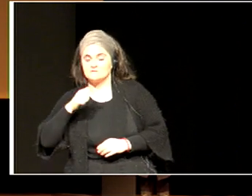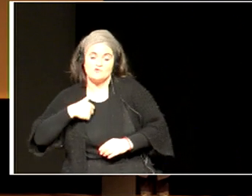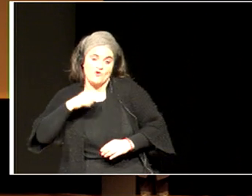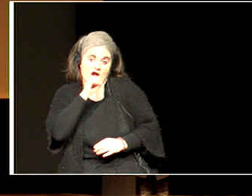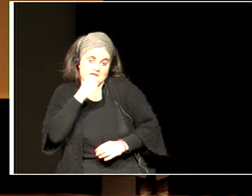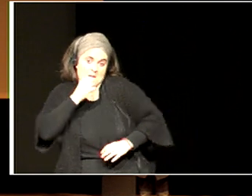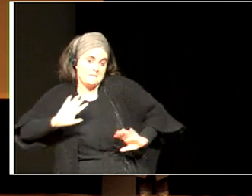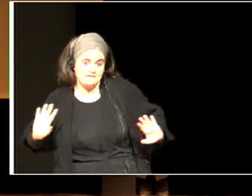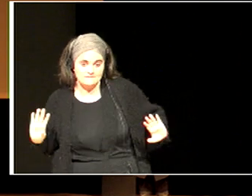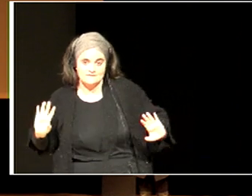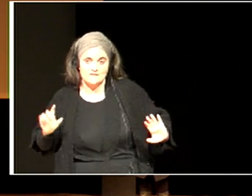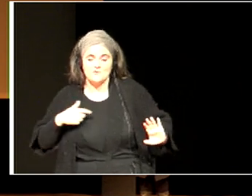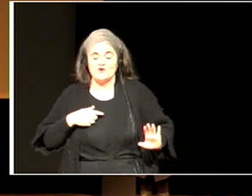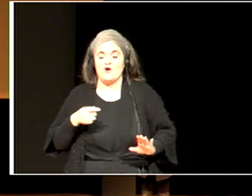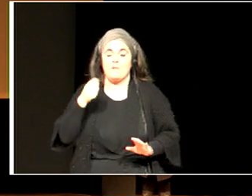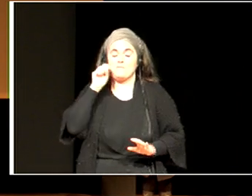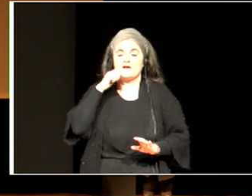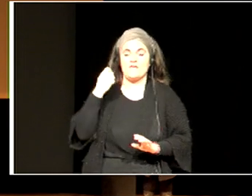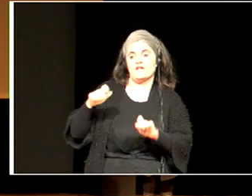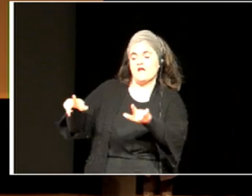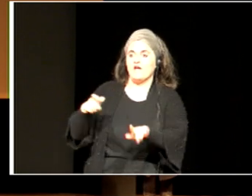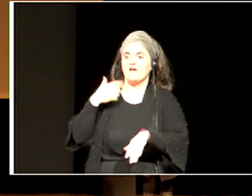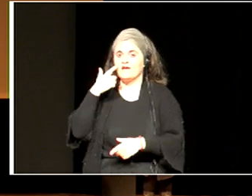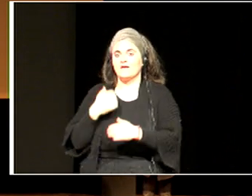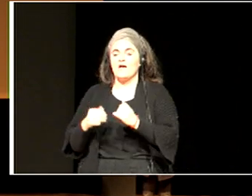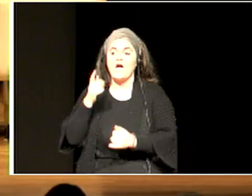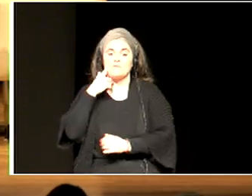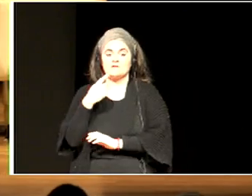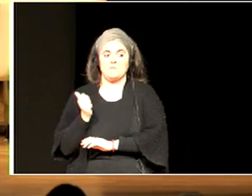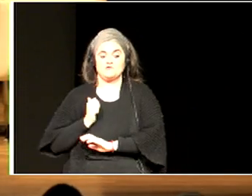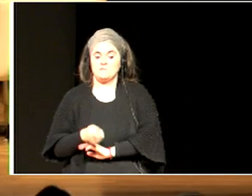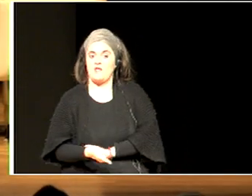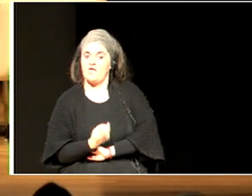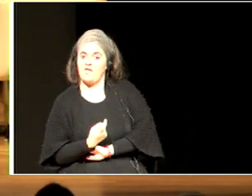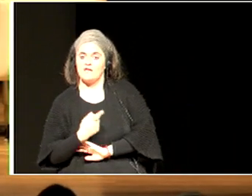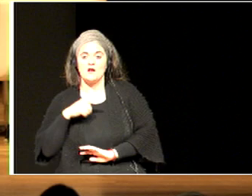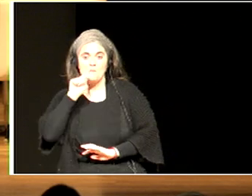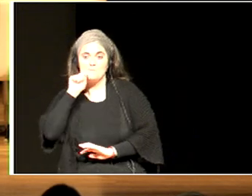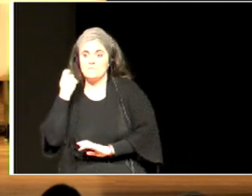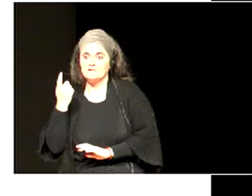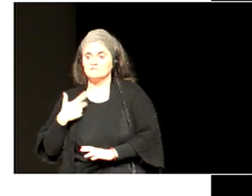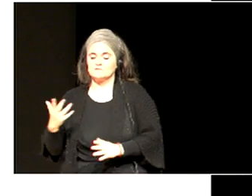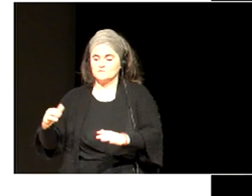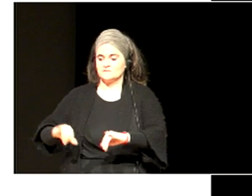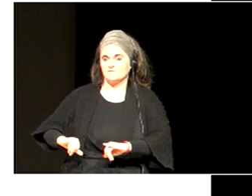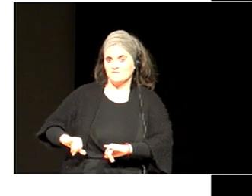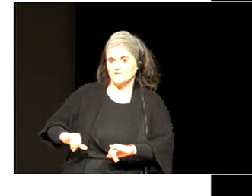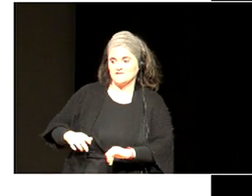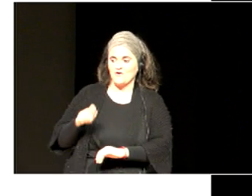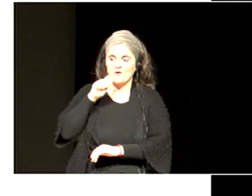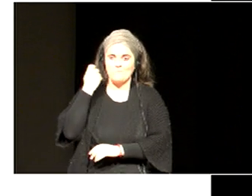yo digo de paso que voy a la panadería y ver si digo voy a por el pan luego de fiesta con la barra pan